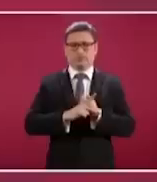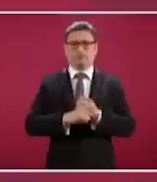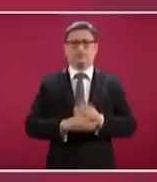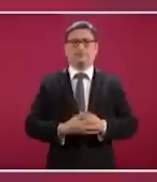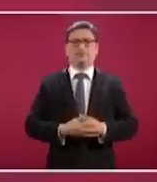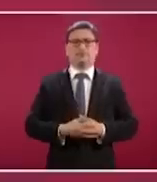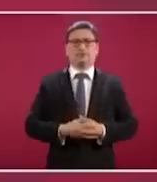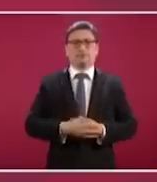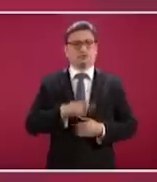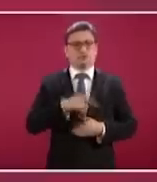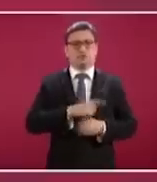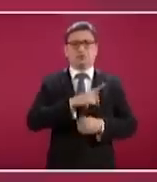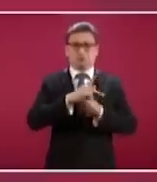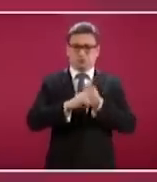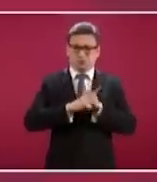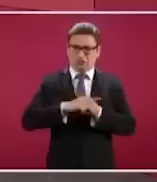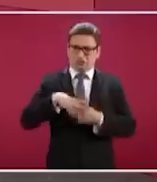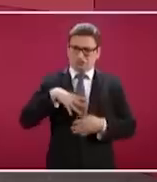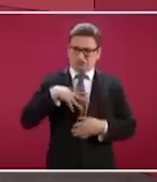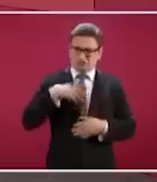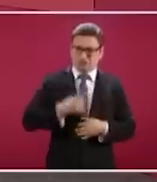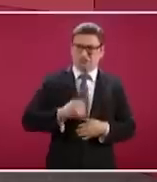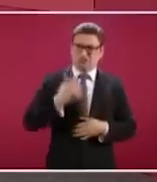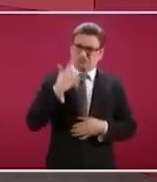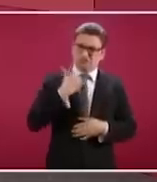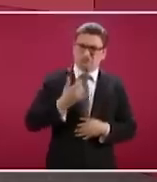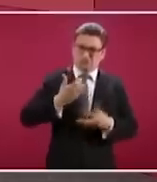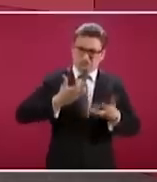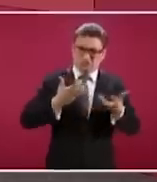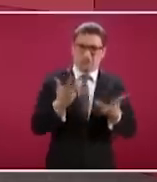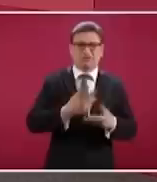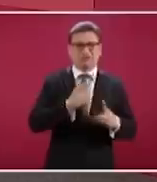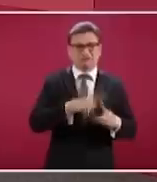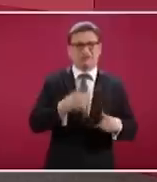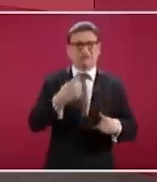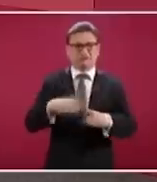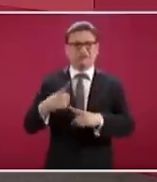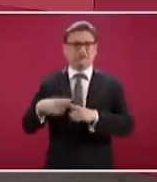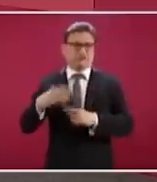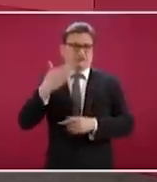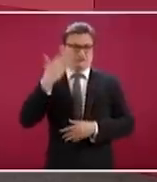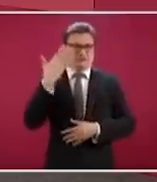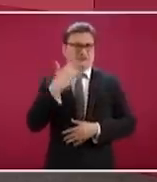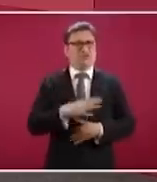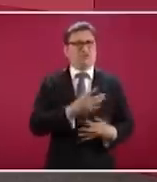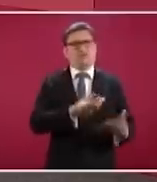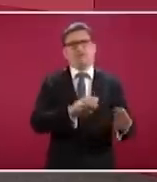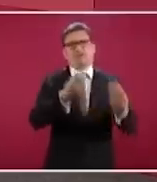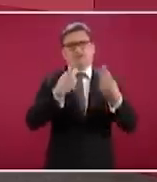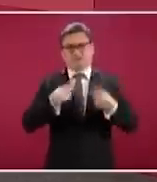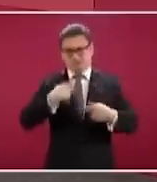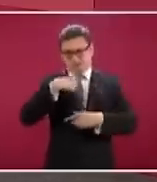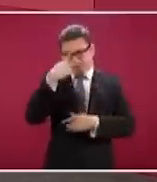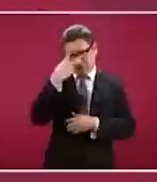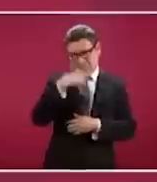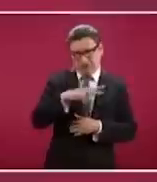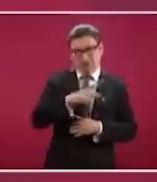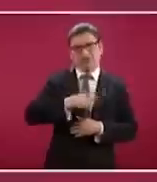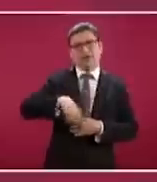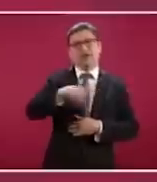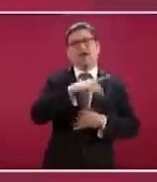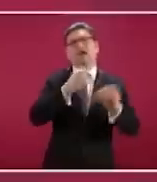mucho esfuerzo, con mucho sacrificio, con la vida de mexicanos logró